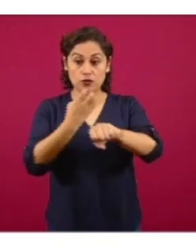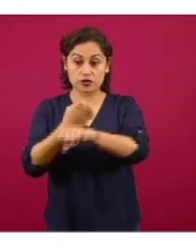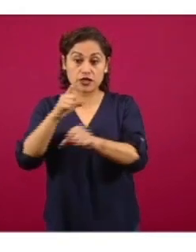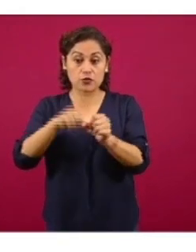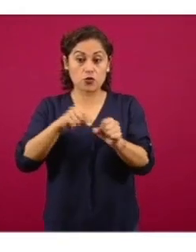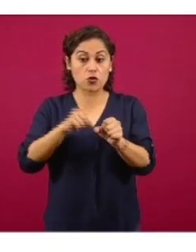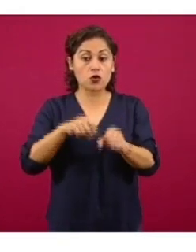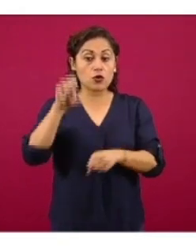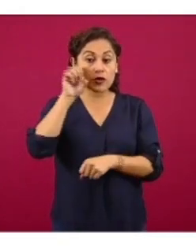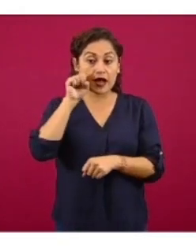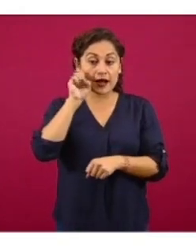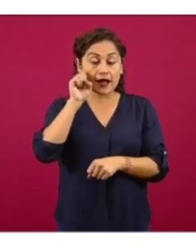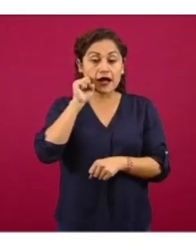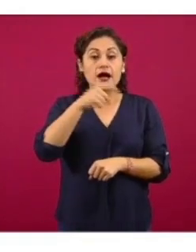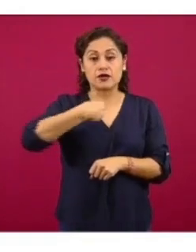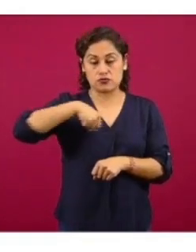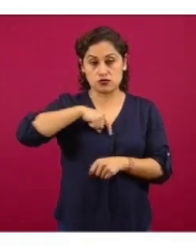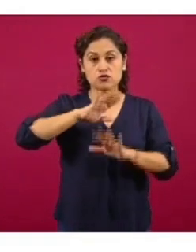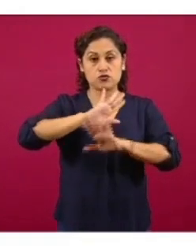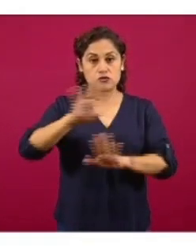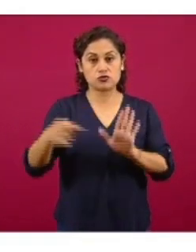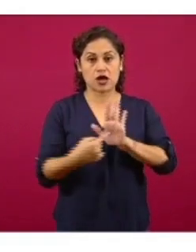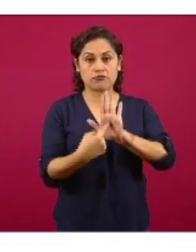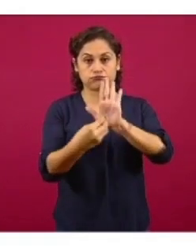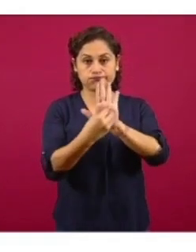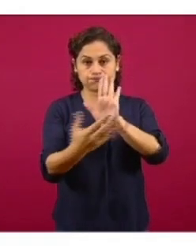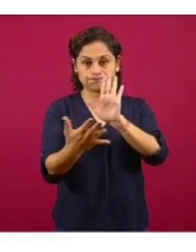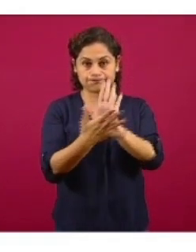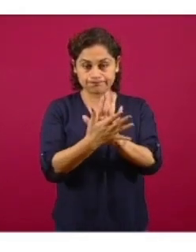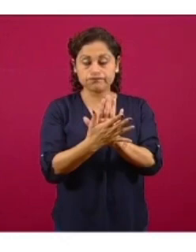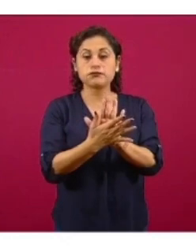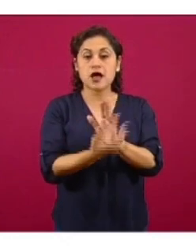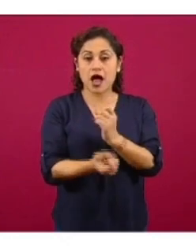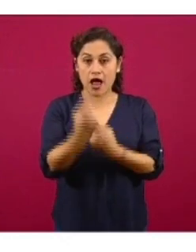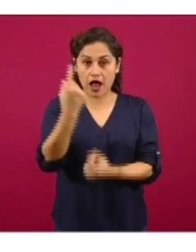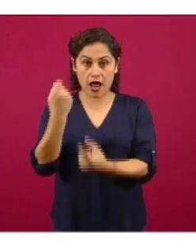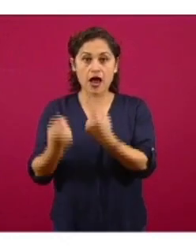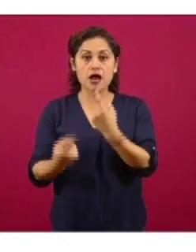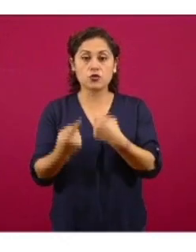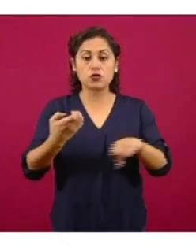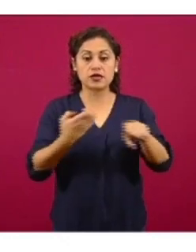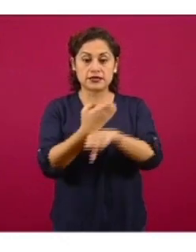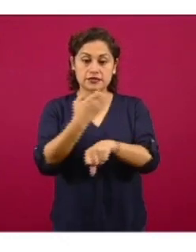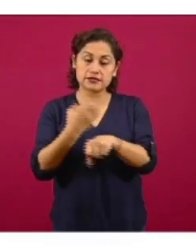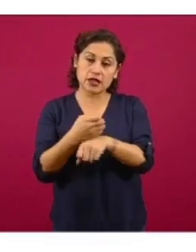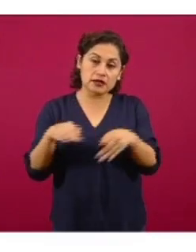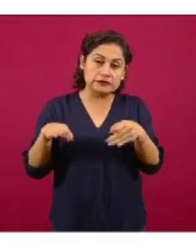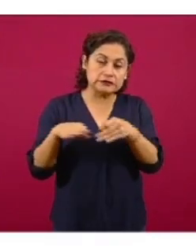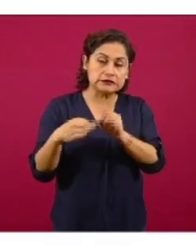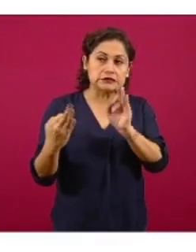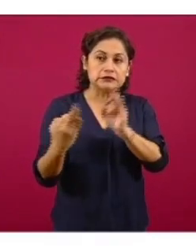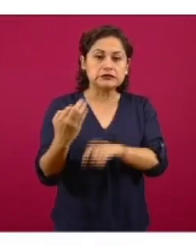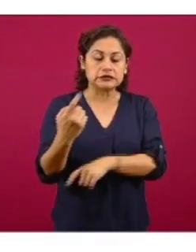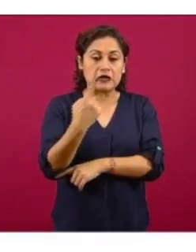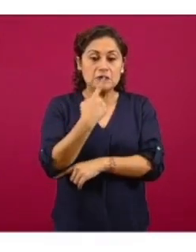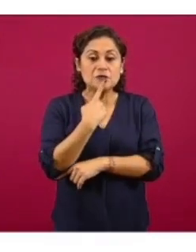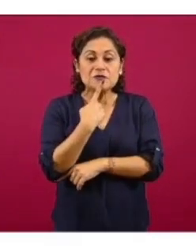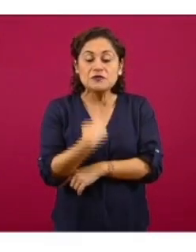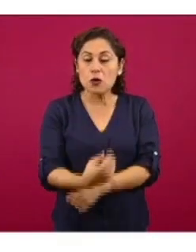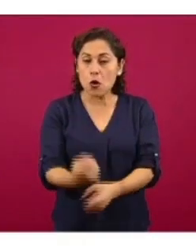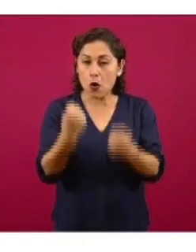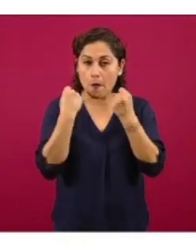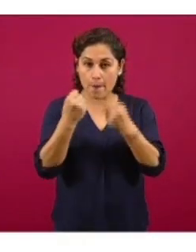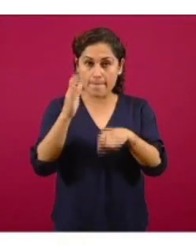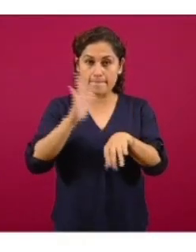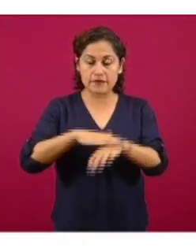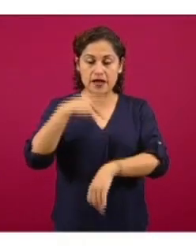donde también hemos señalado que hay algunas entidades que están mucho más cerca del riesgo máximo y otras entidades que están más cerca